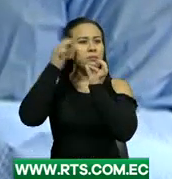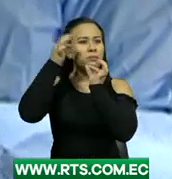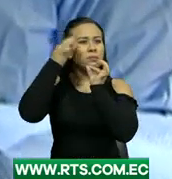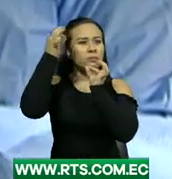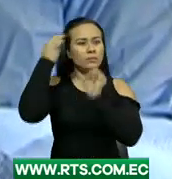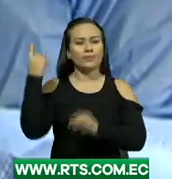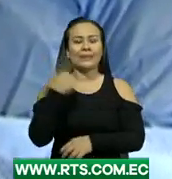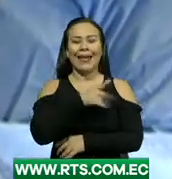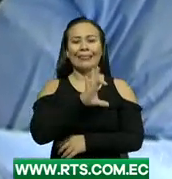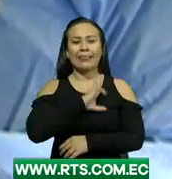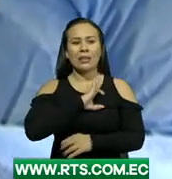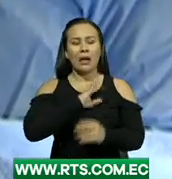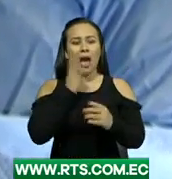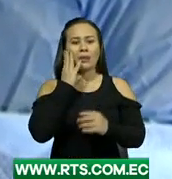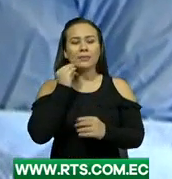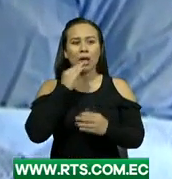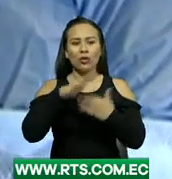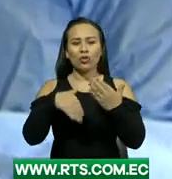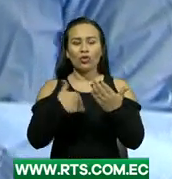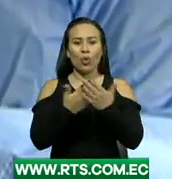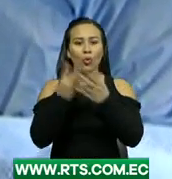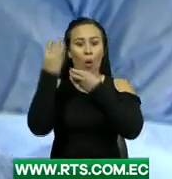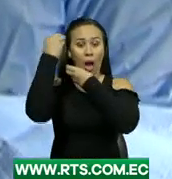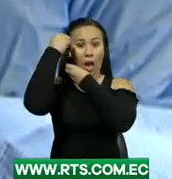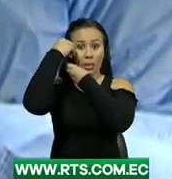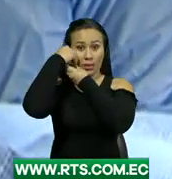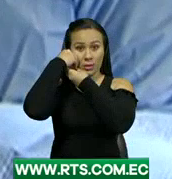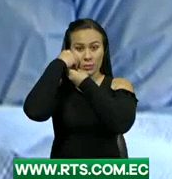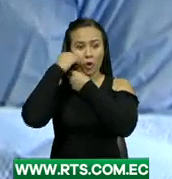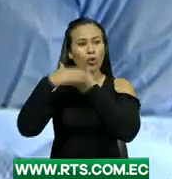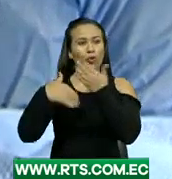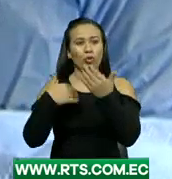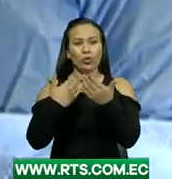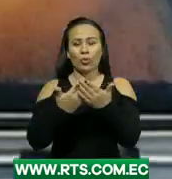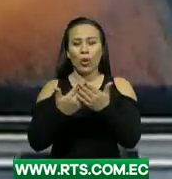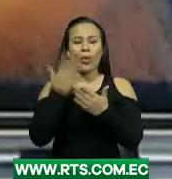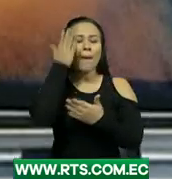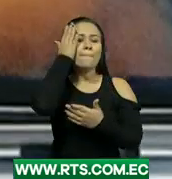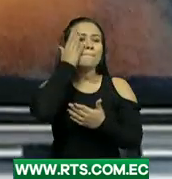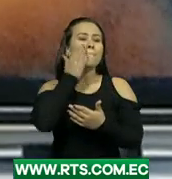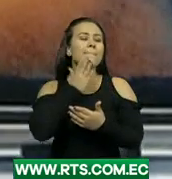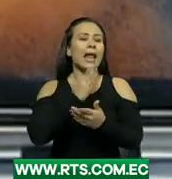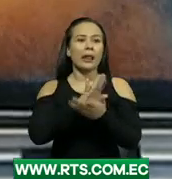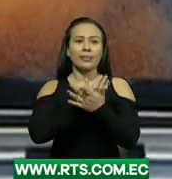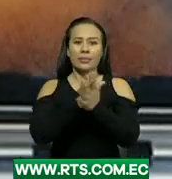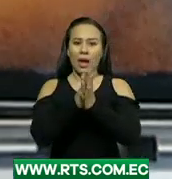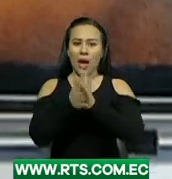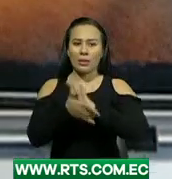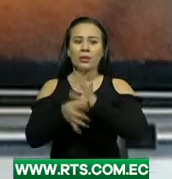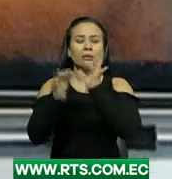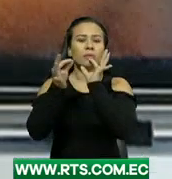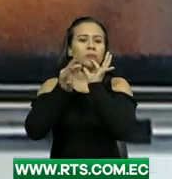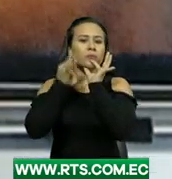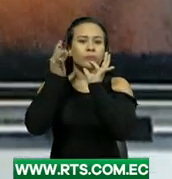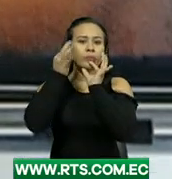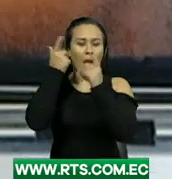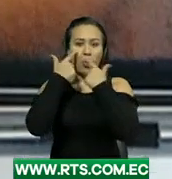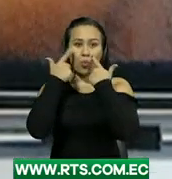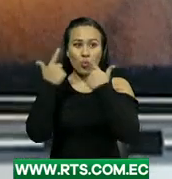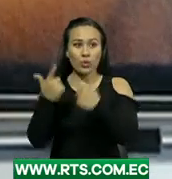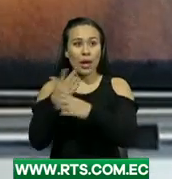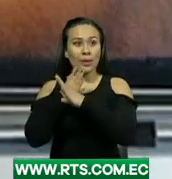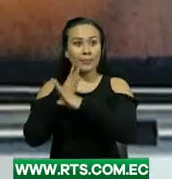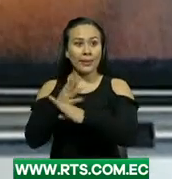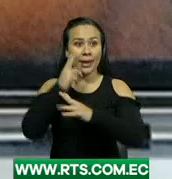trabajaremos una técnica donde todos los puntos serán internos nos quedan puntos en la piel y luego hay que seguir a hacer un seguimiento y